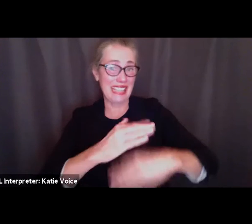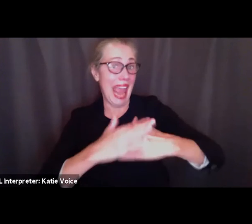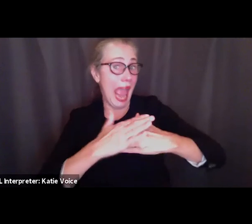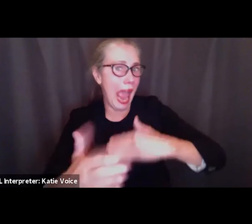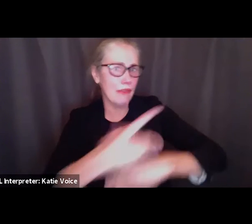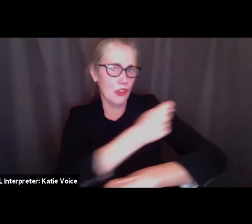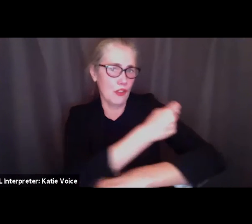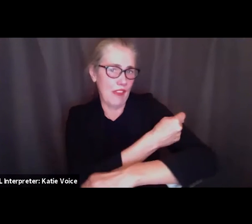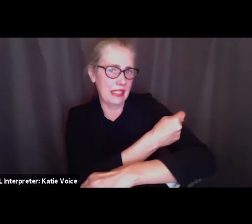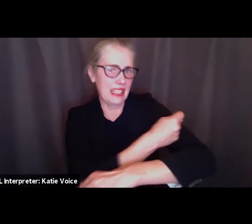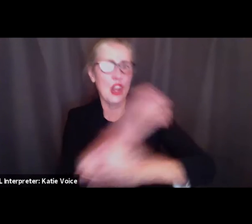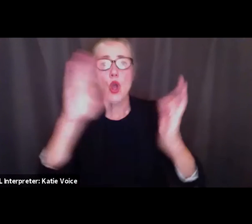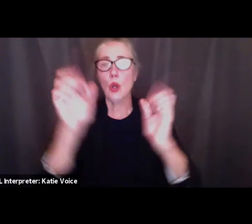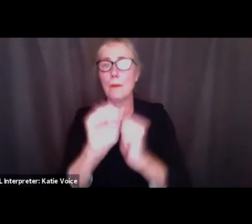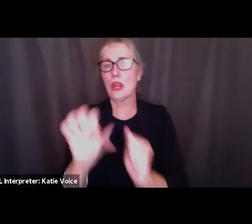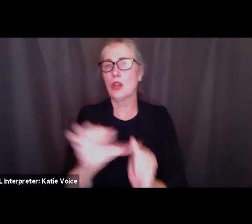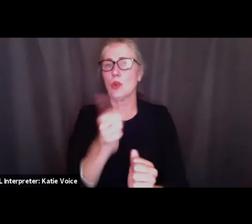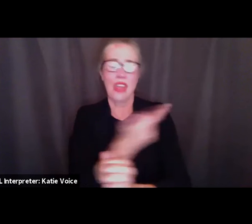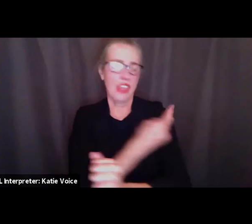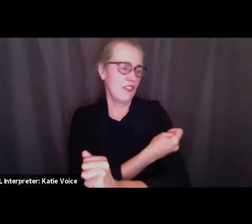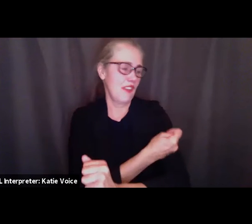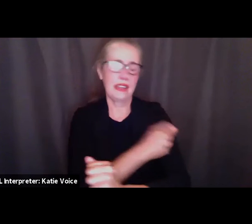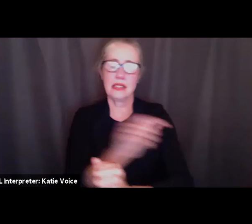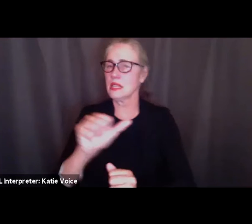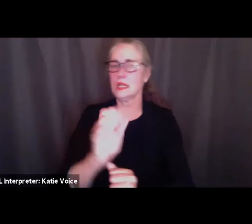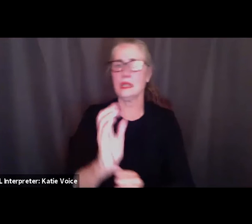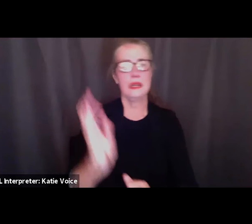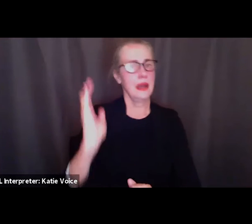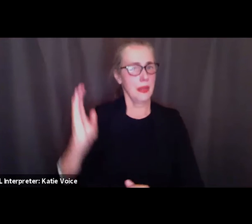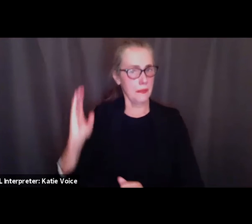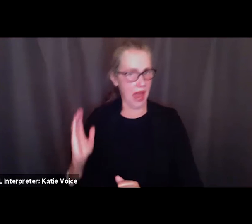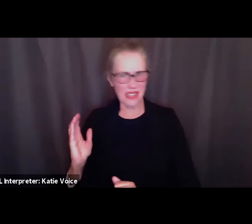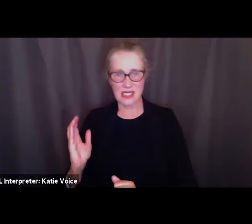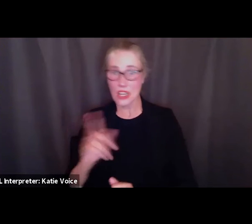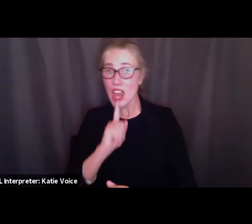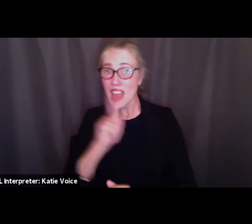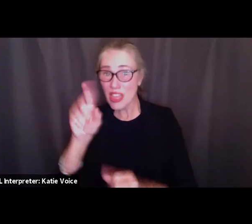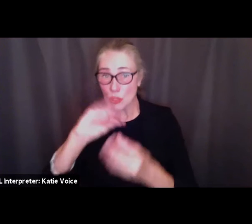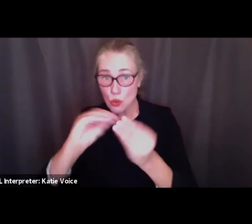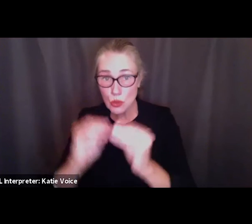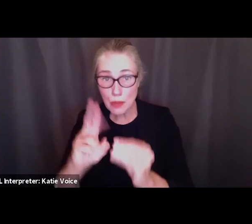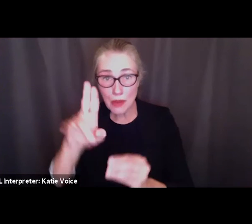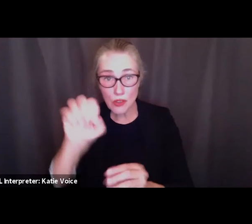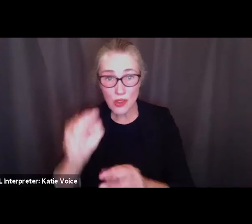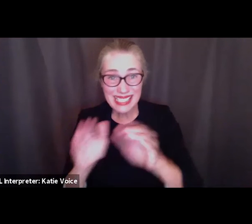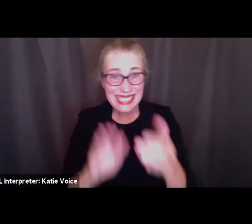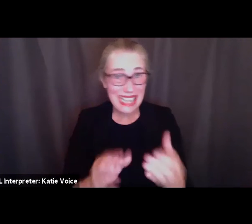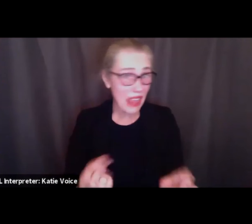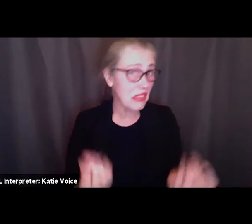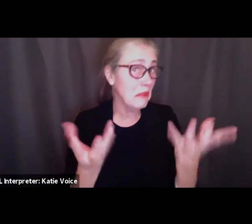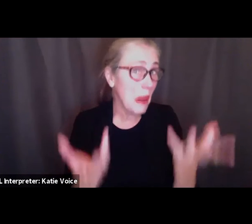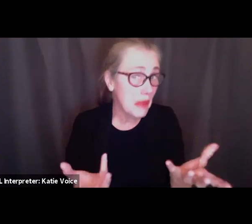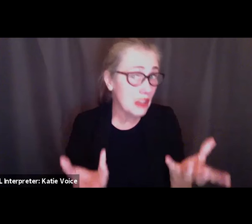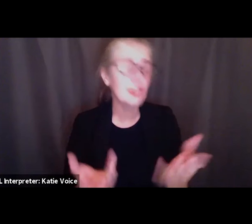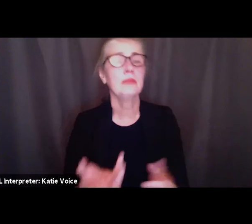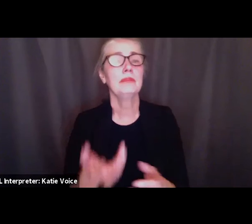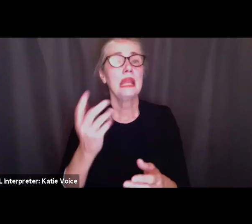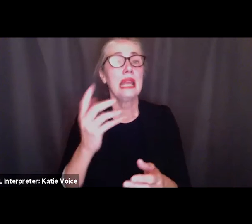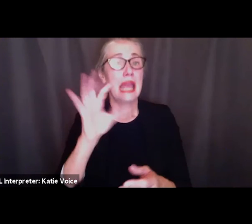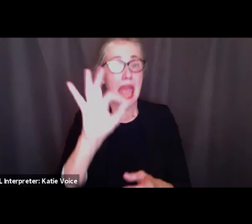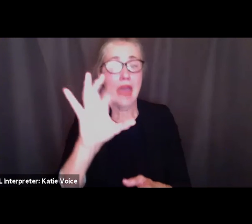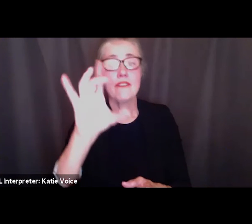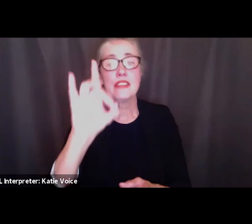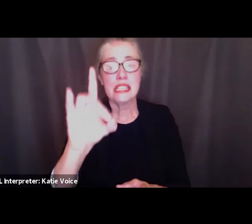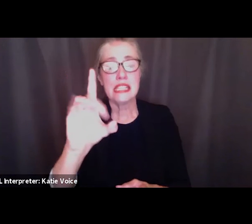la vacunación en comparación con las demás vacunaciones en años anteriores. ¿Y cuál es el verdadero número de